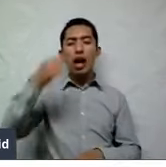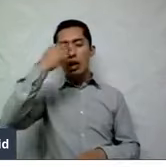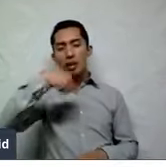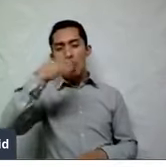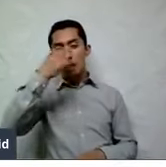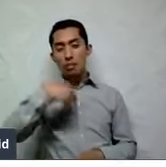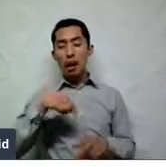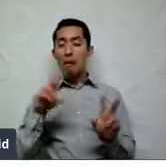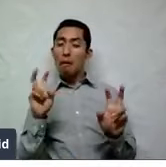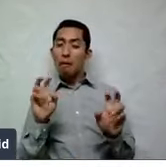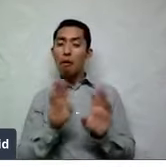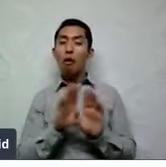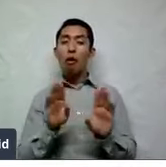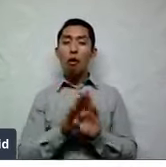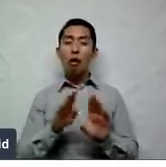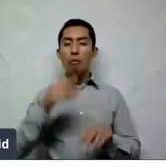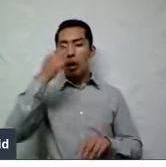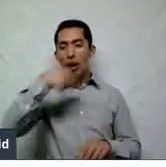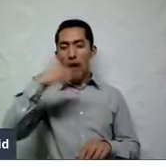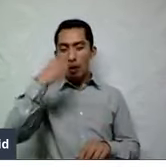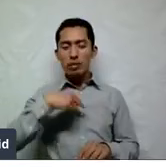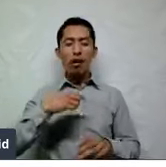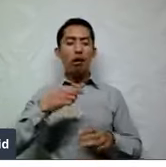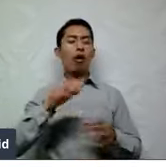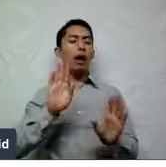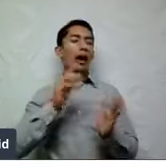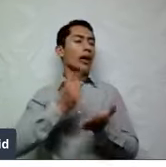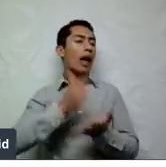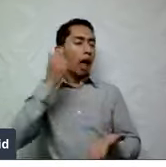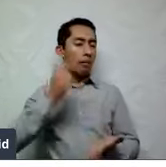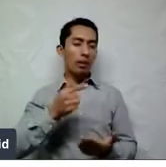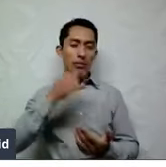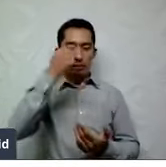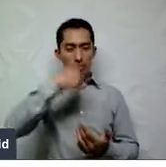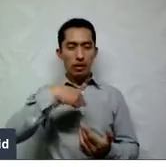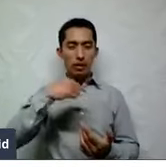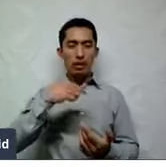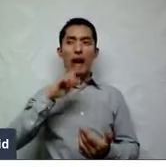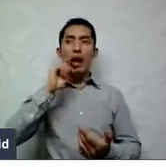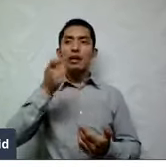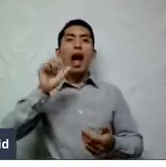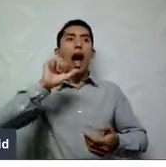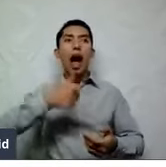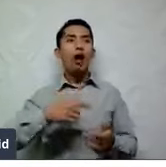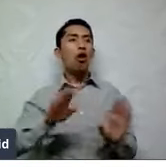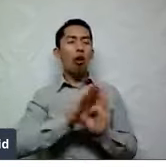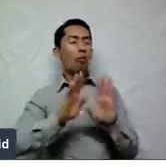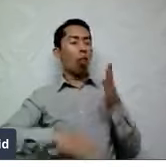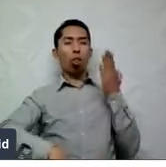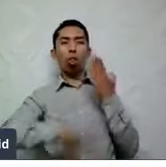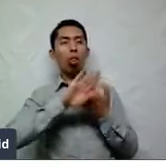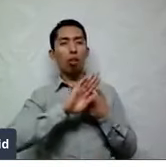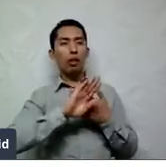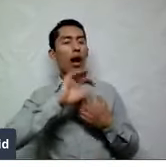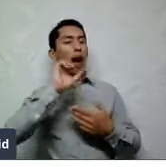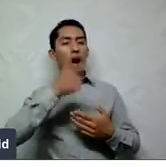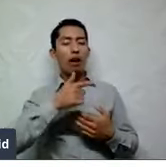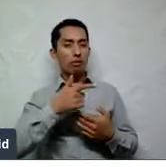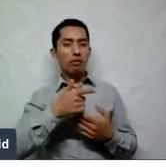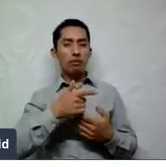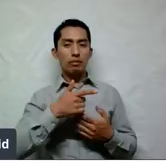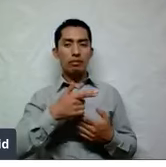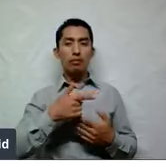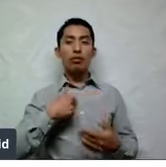le decimos gripa crónica o catarro crónico, sea una alergia. Entonces, acabo de decir que